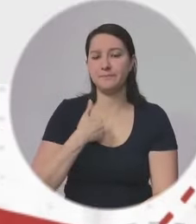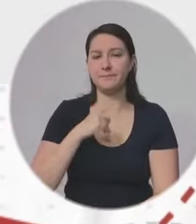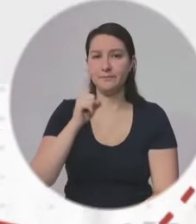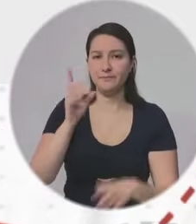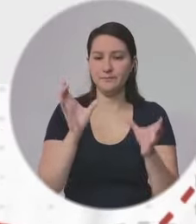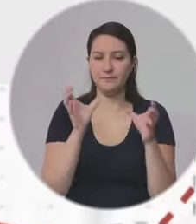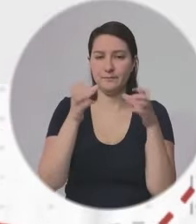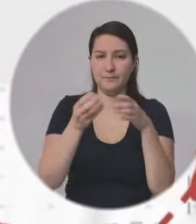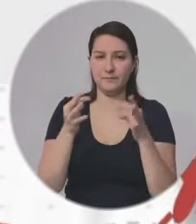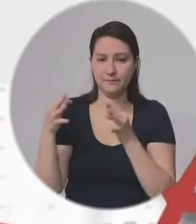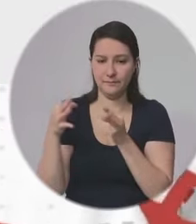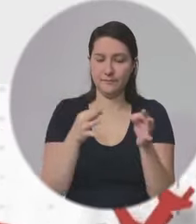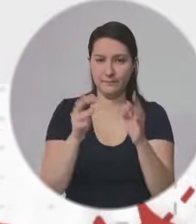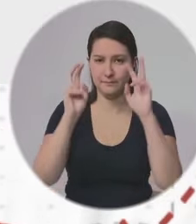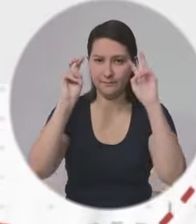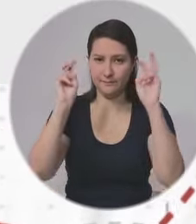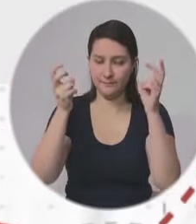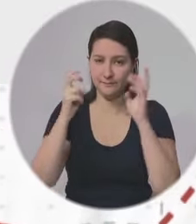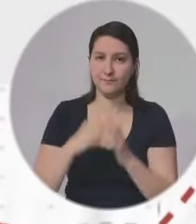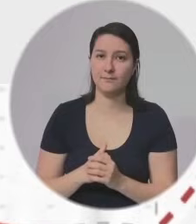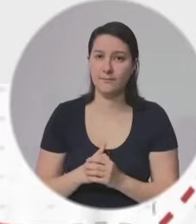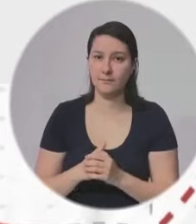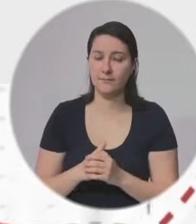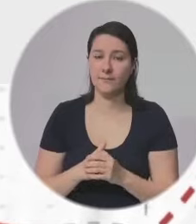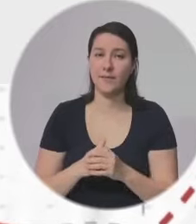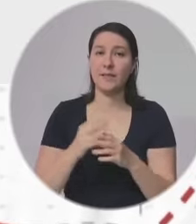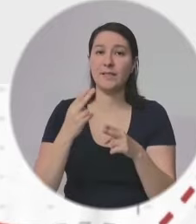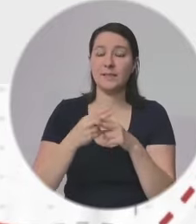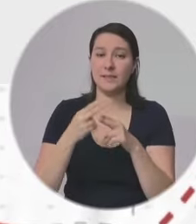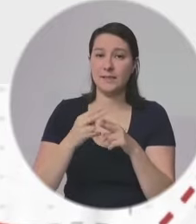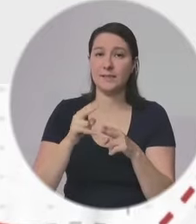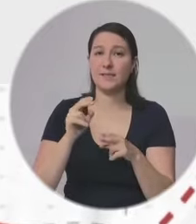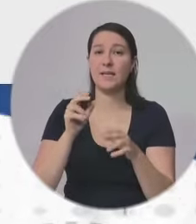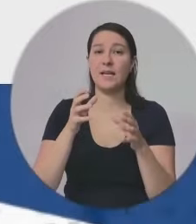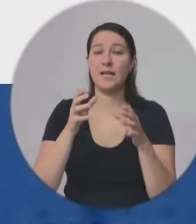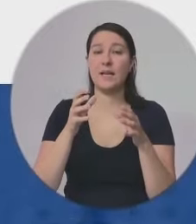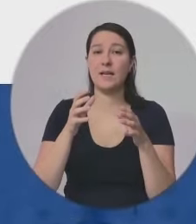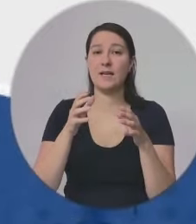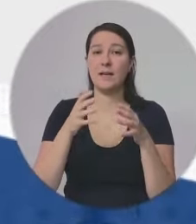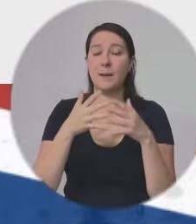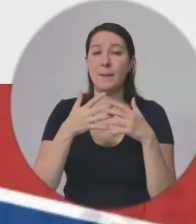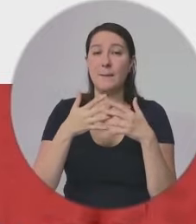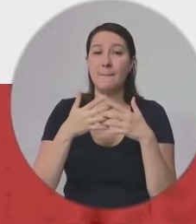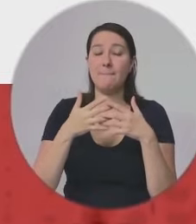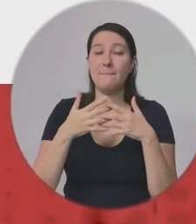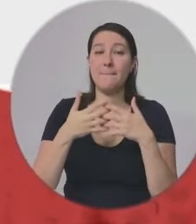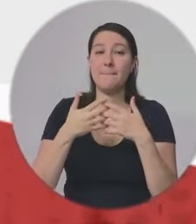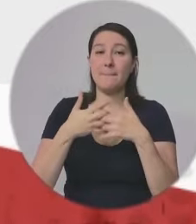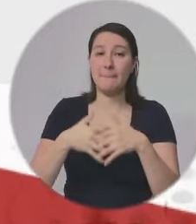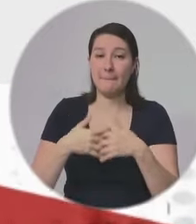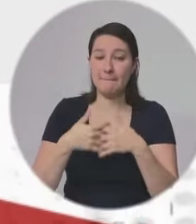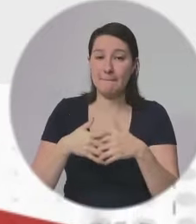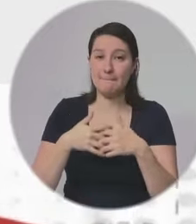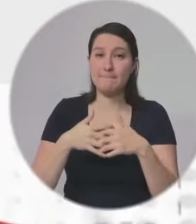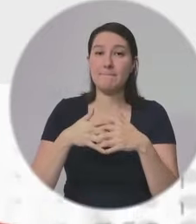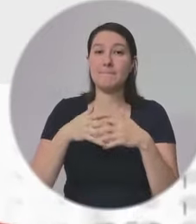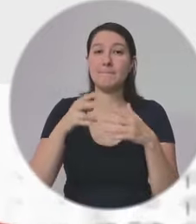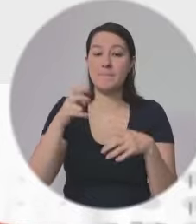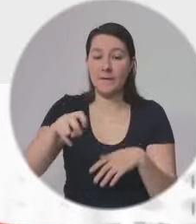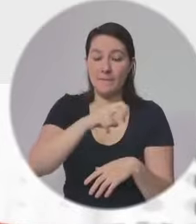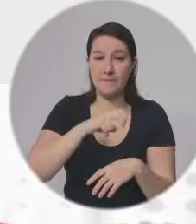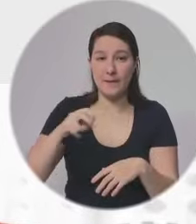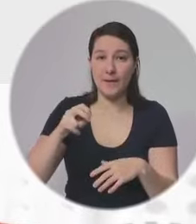del turismo que se llaman eh agencias de agencias de viajes online que básicamente son